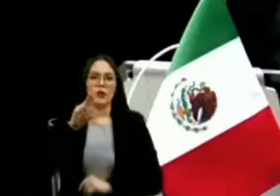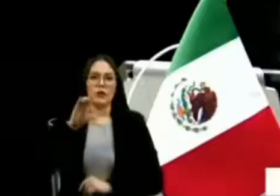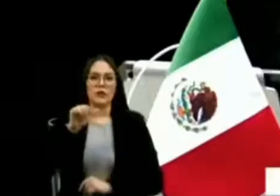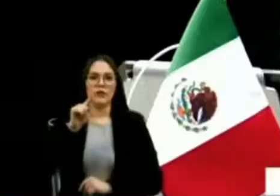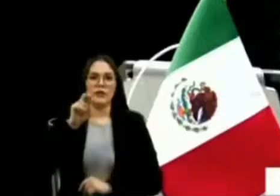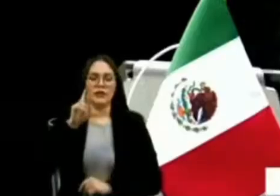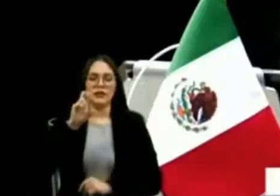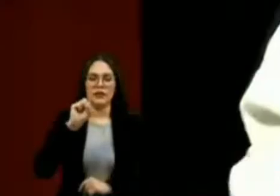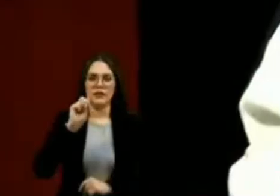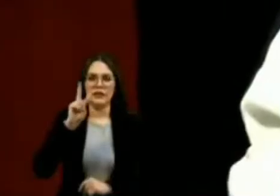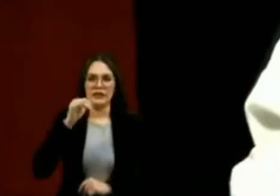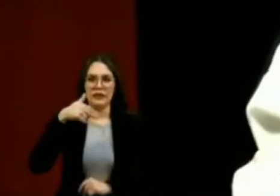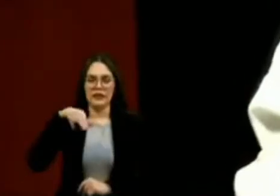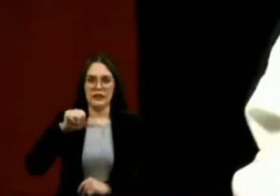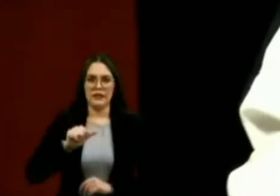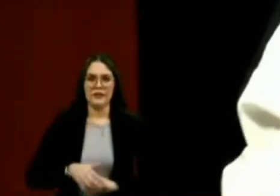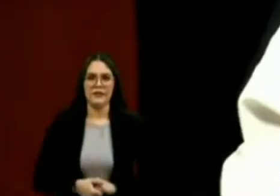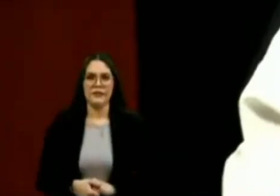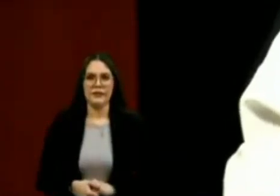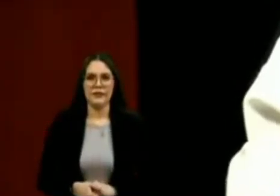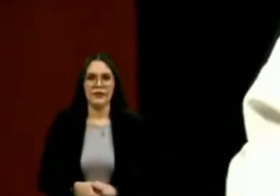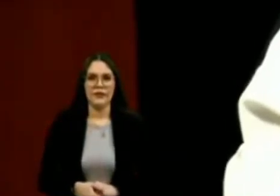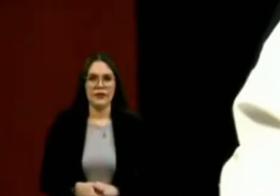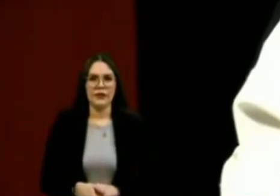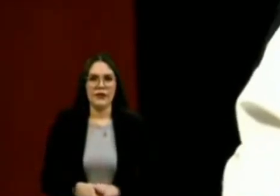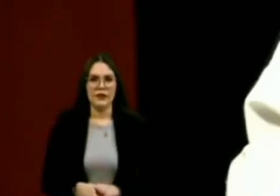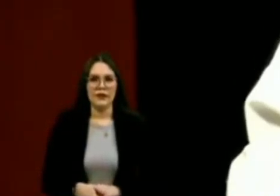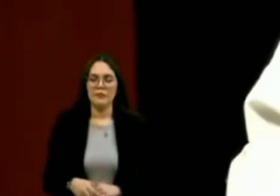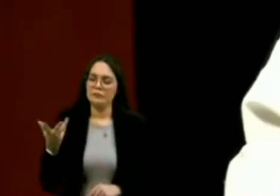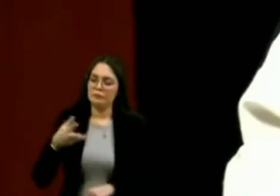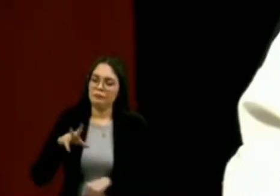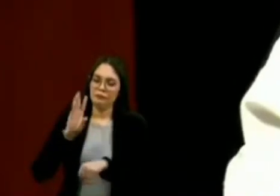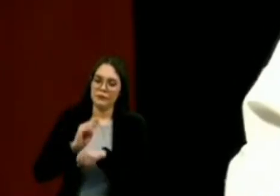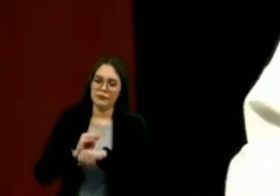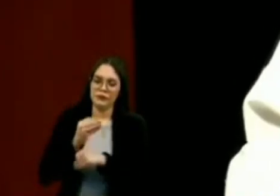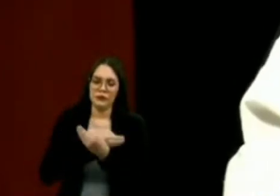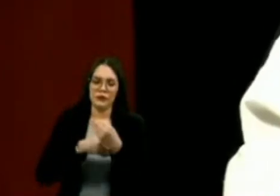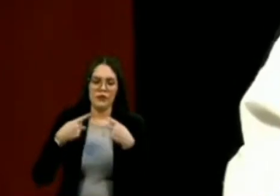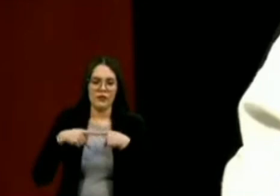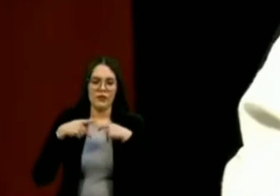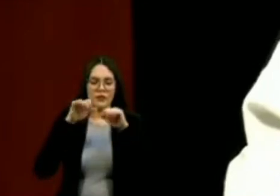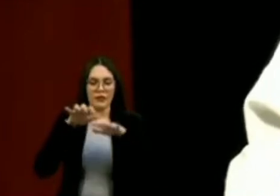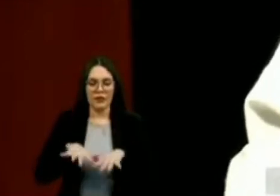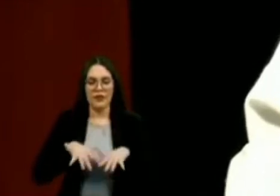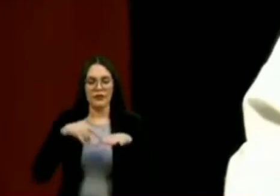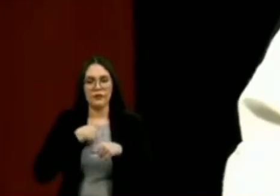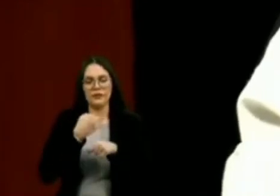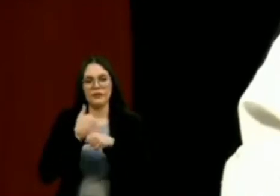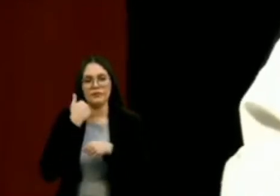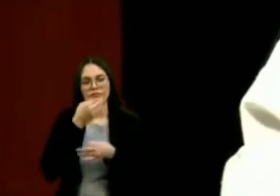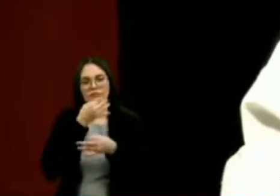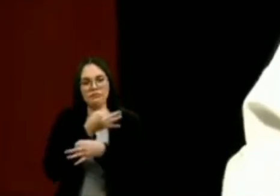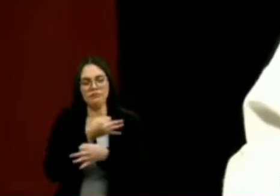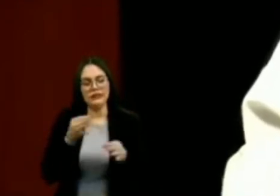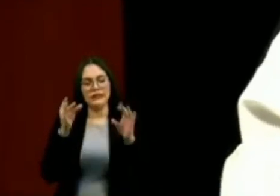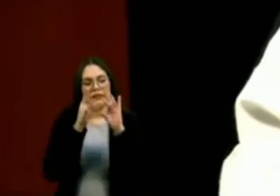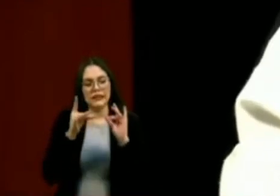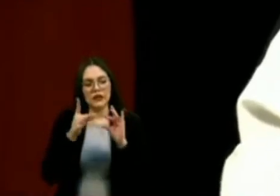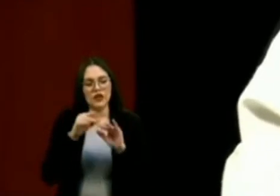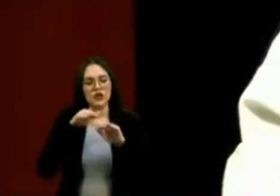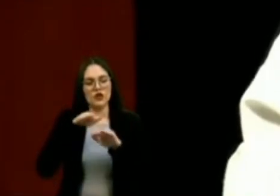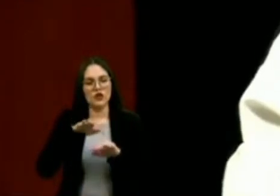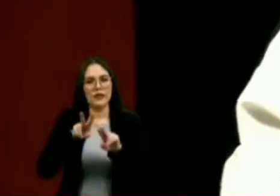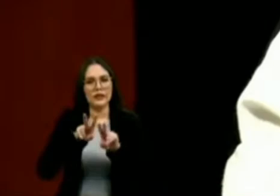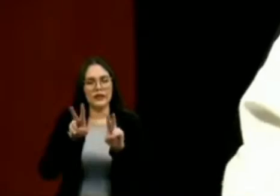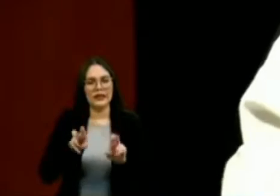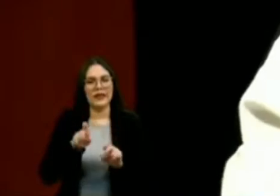esas posturas tienen que ver con una desesperación. Simple y sencillamente no quieren para nada que la reforma del Poder Judicial vaya a